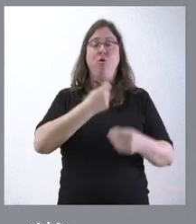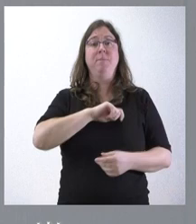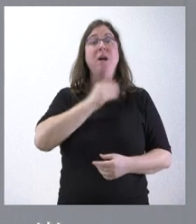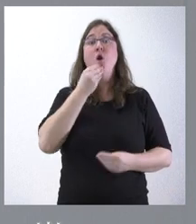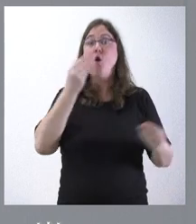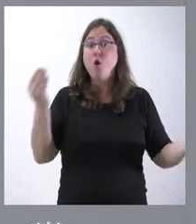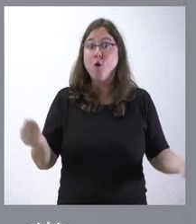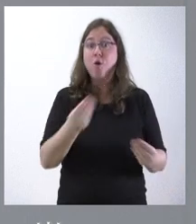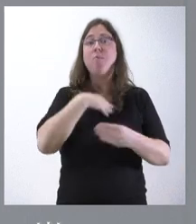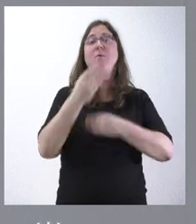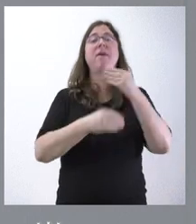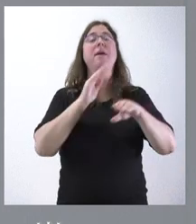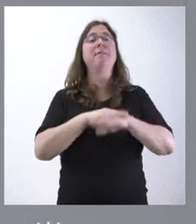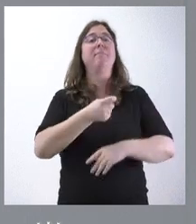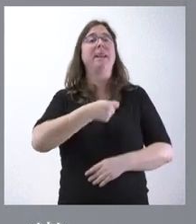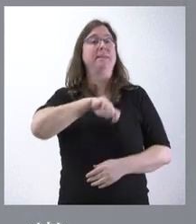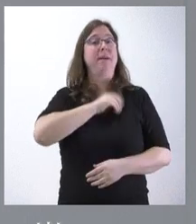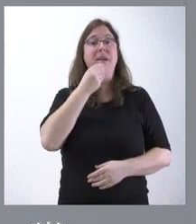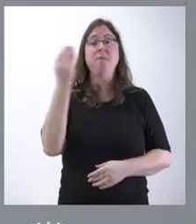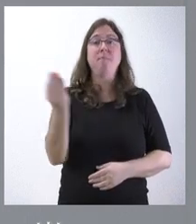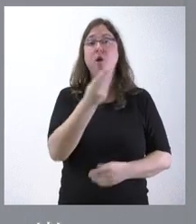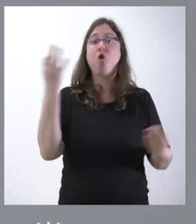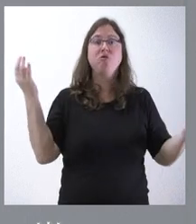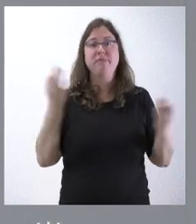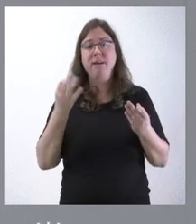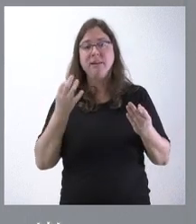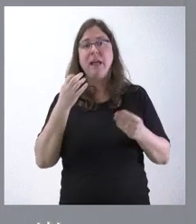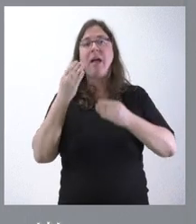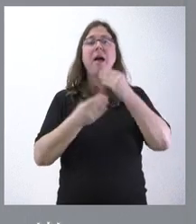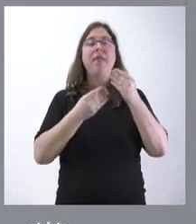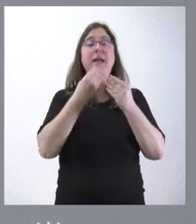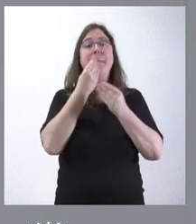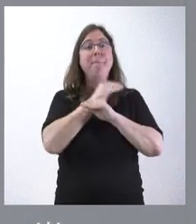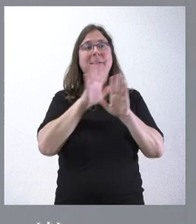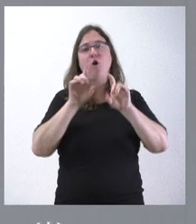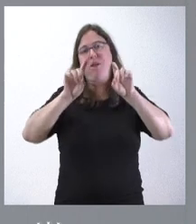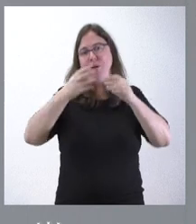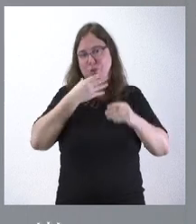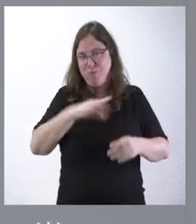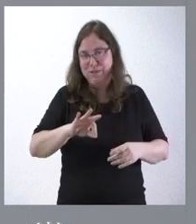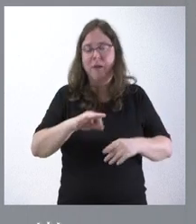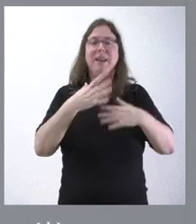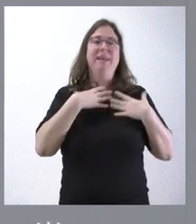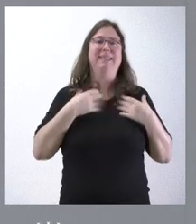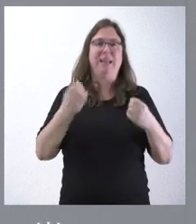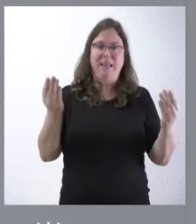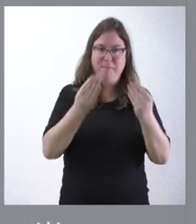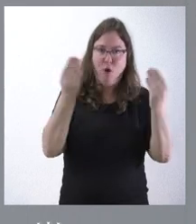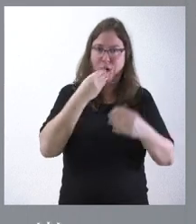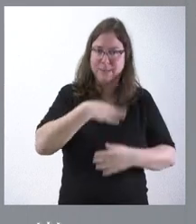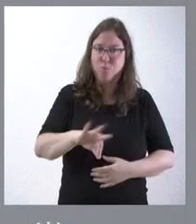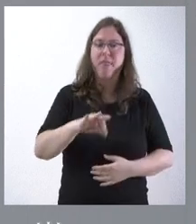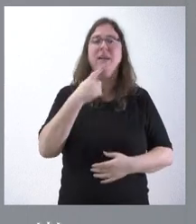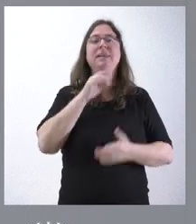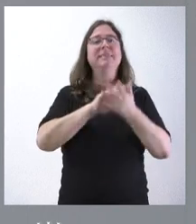podemos hacer para que España sea mejor es contribuir desde hacer la mejor educación posible la mejor sanidad posible los mejores servicios sociales